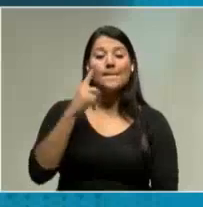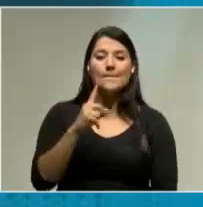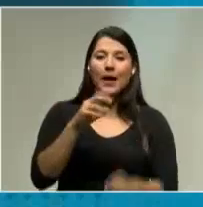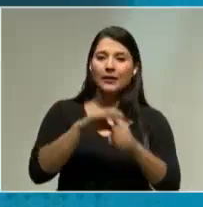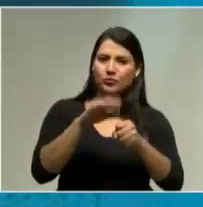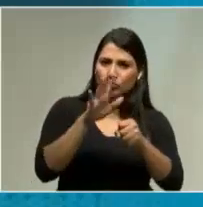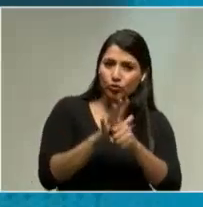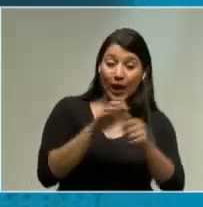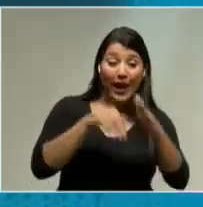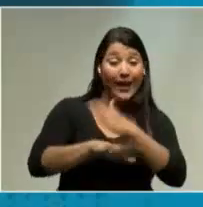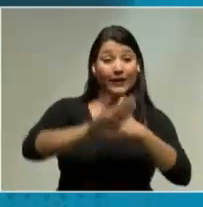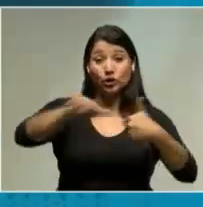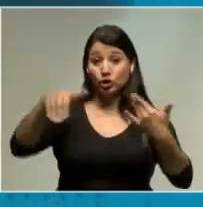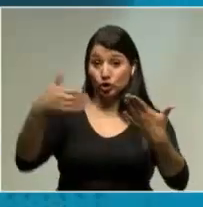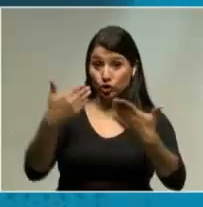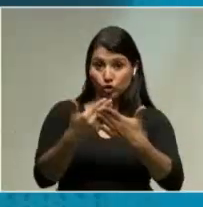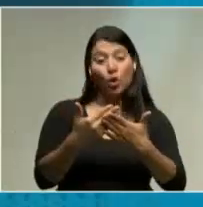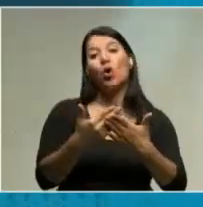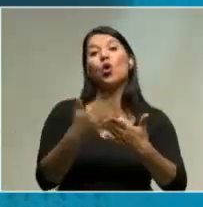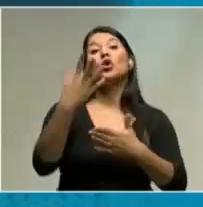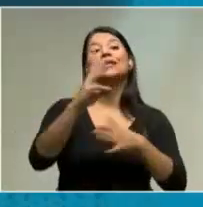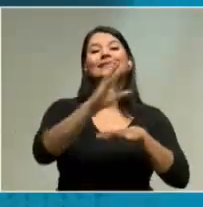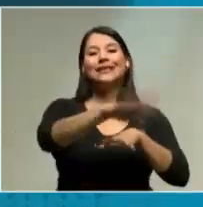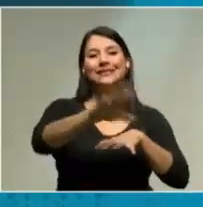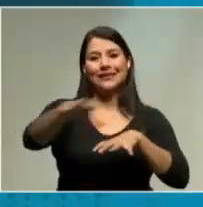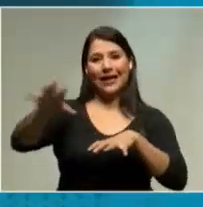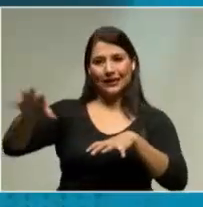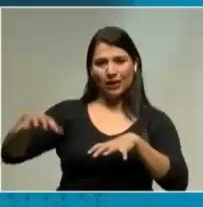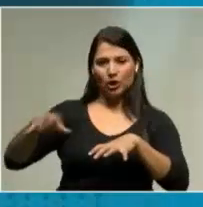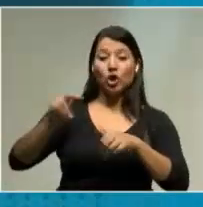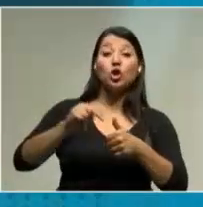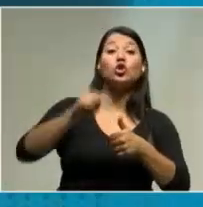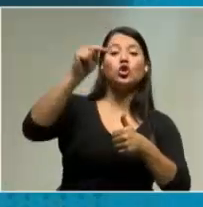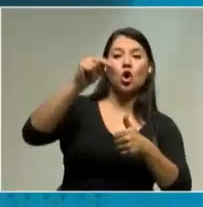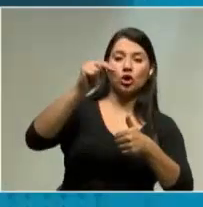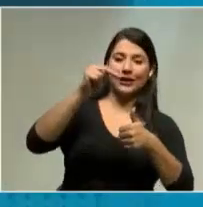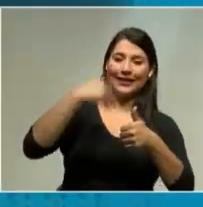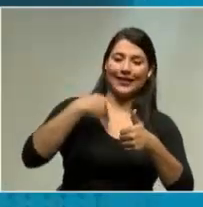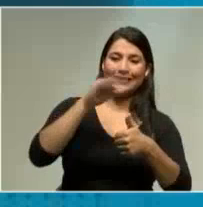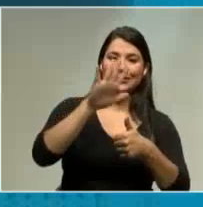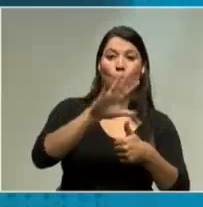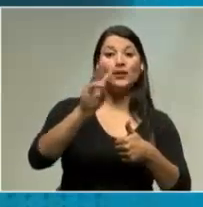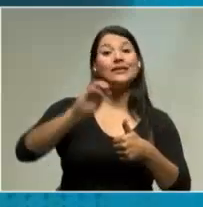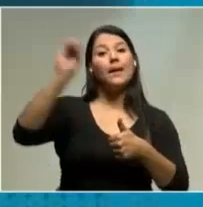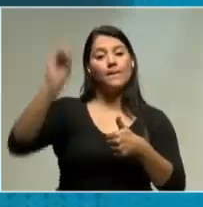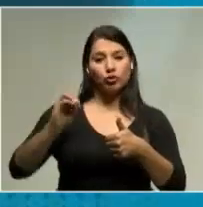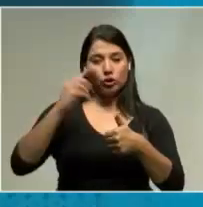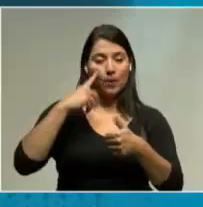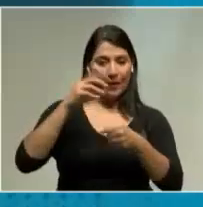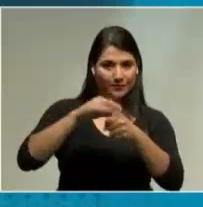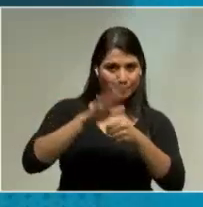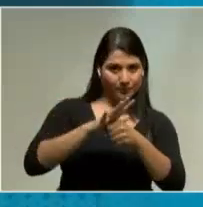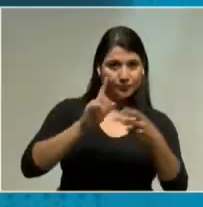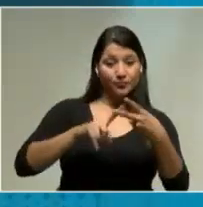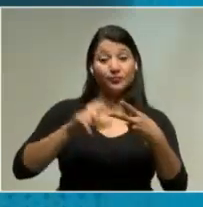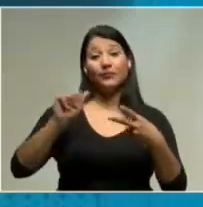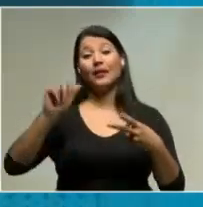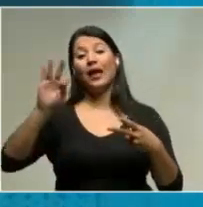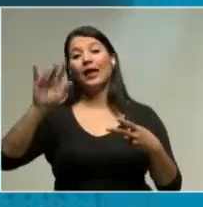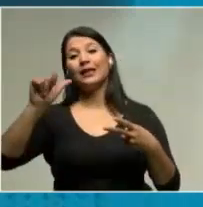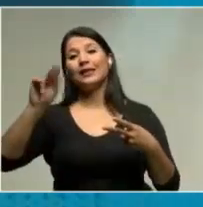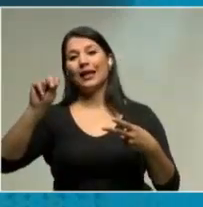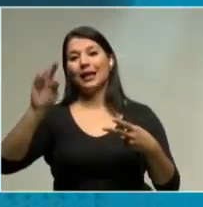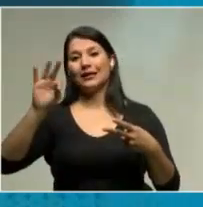todo lo largo y ancho de 16 cantones, divididos en zona norte el 56% del área cultivada, el Atlántico dispone